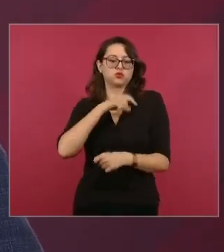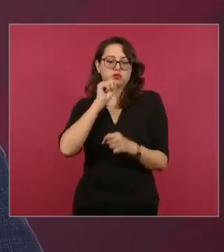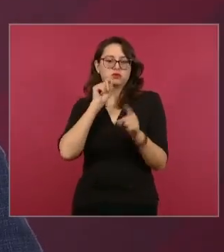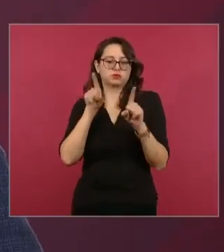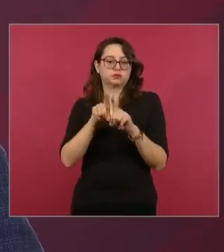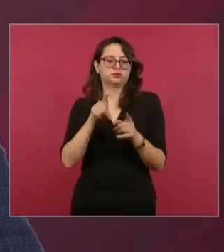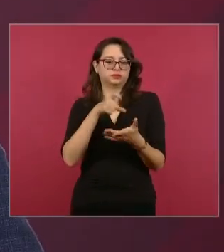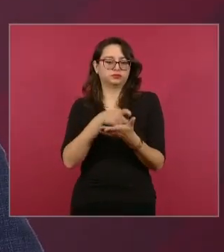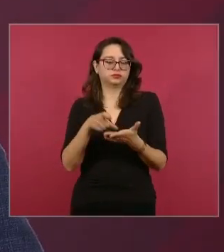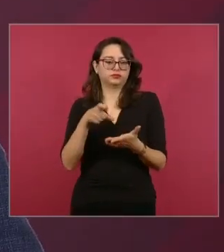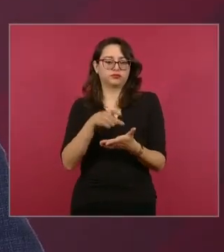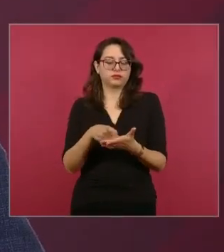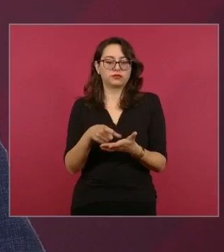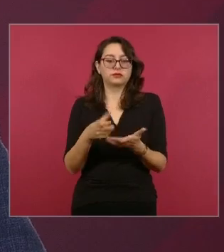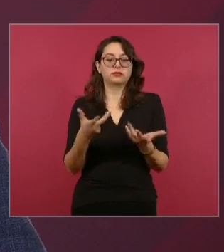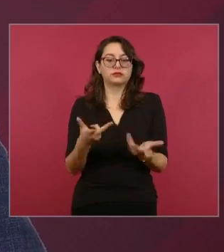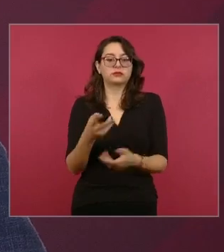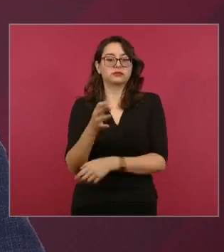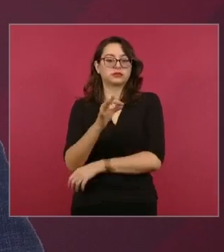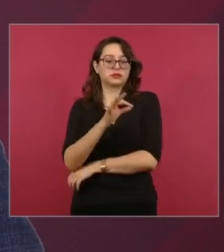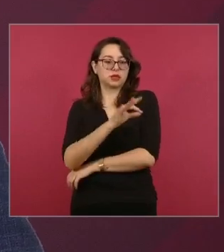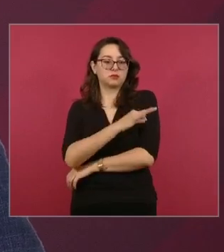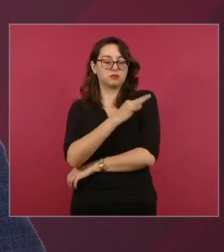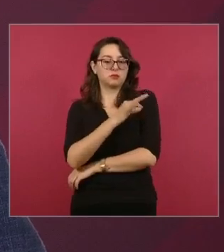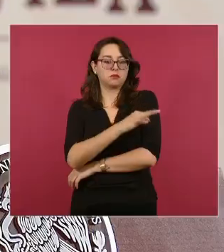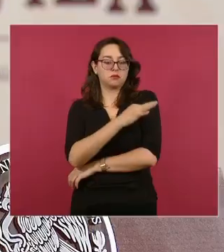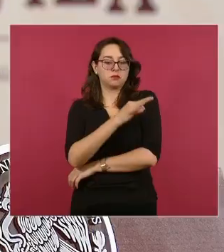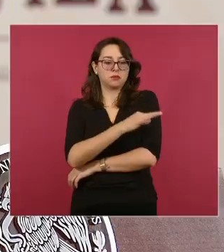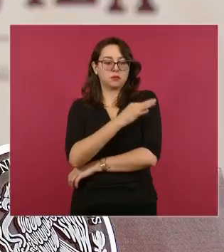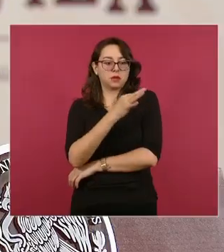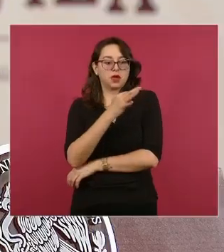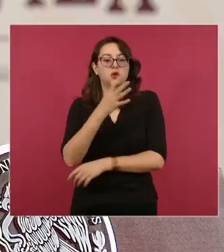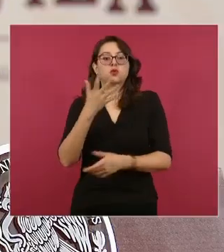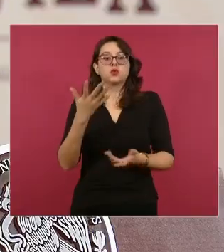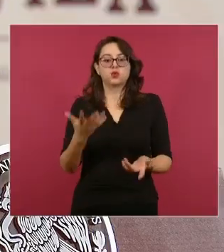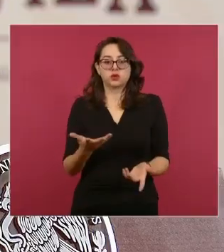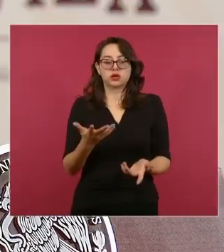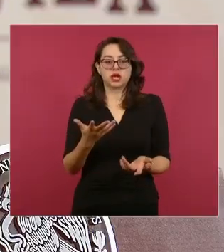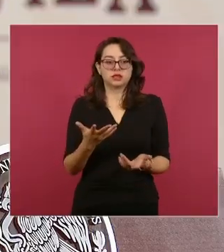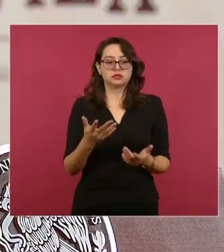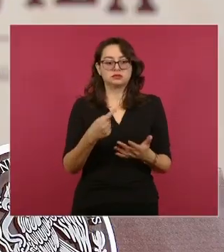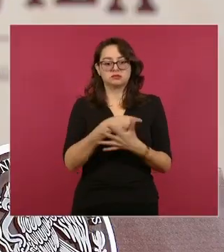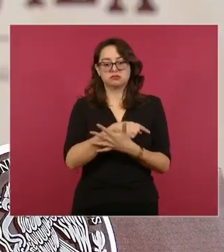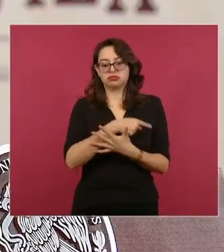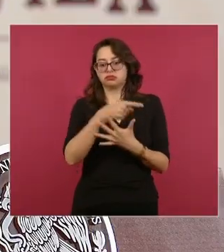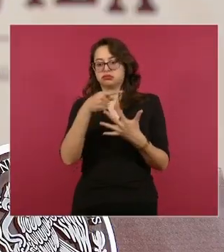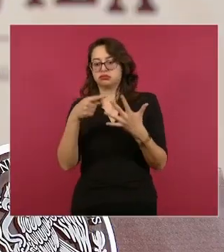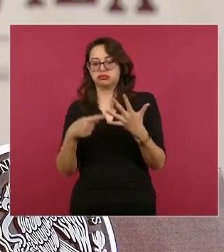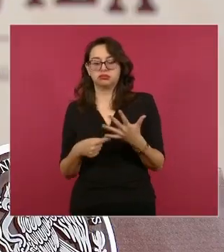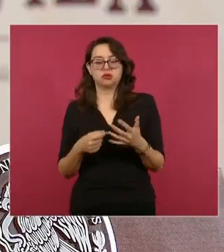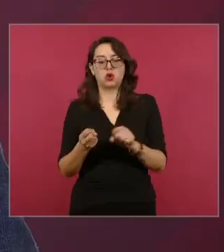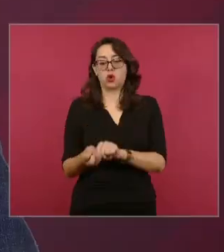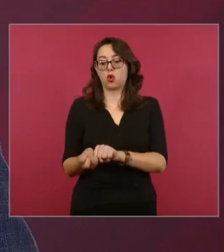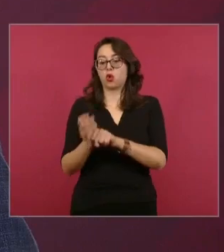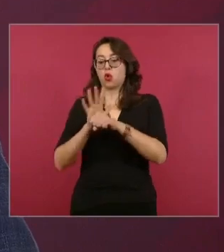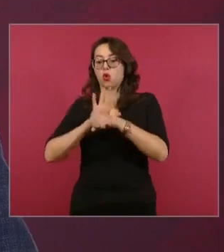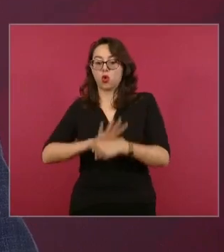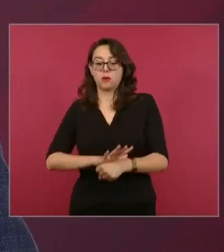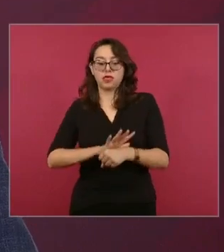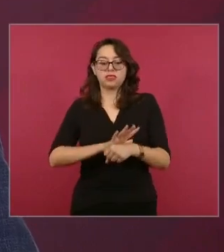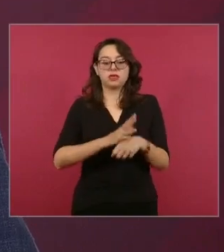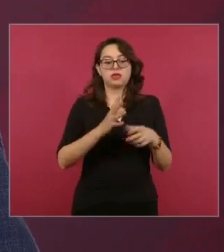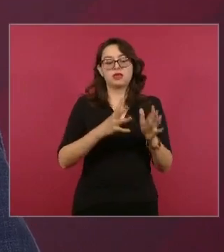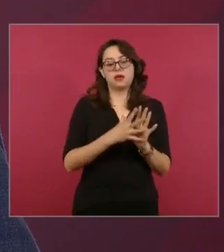estas vacunas y de las ya señaladas cubren, por si van a preguntar, las variantes últimas, que son variantes